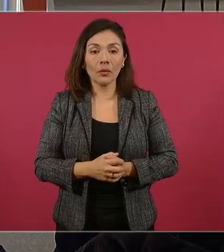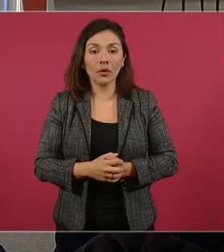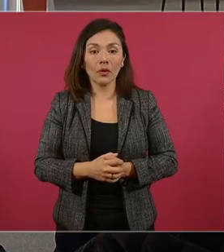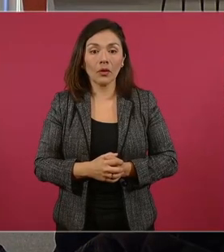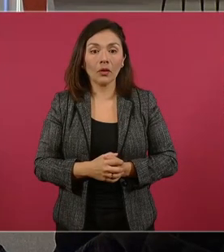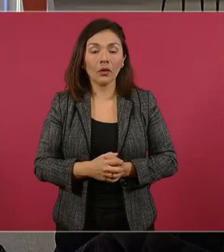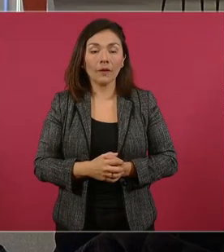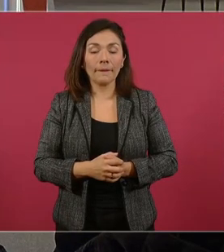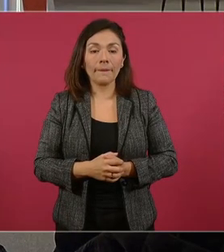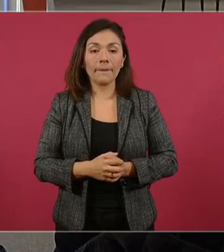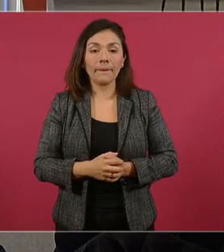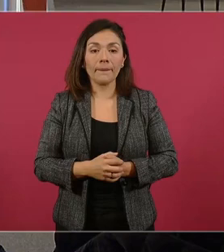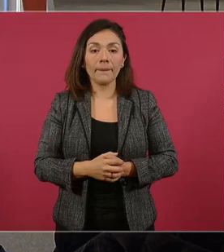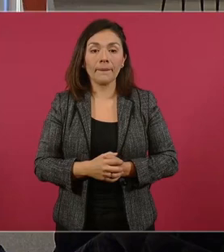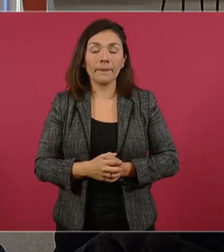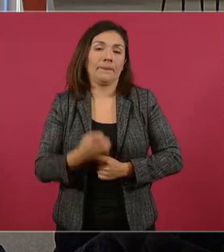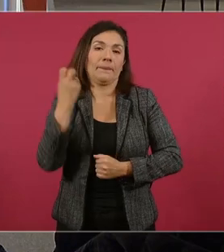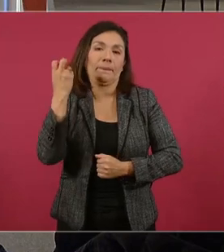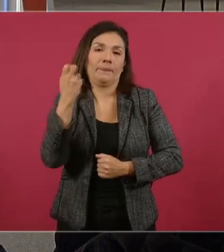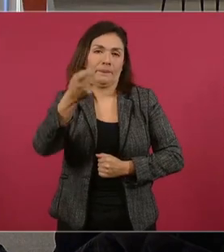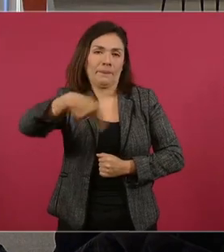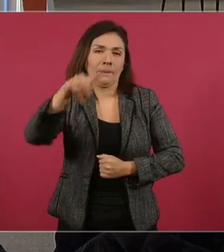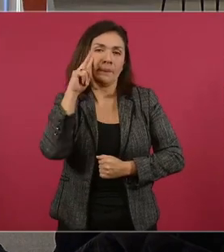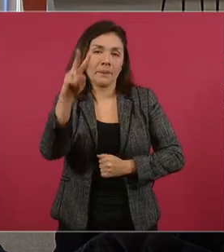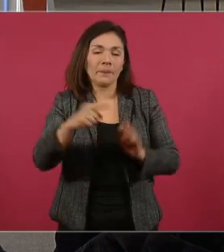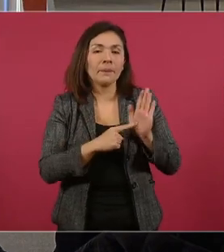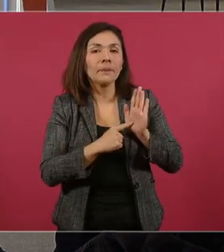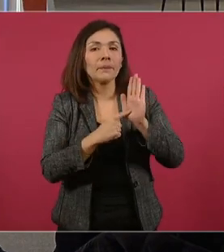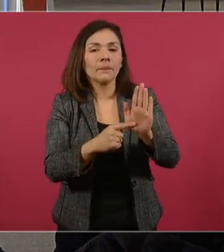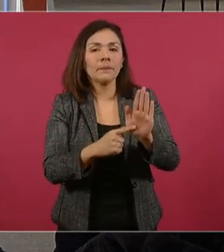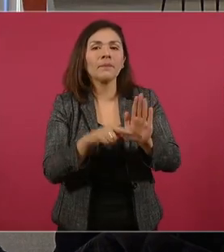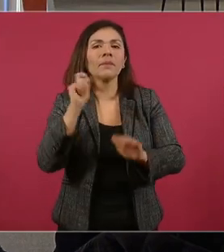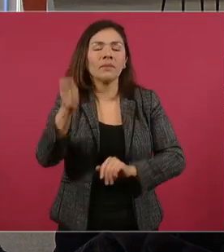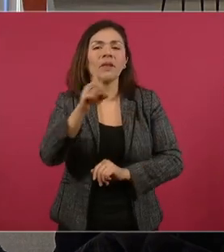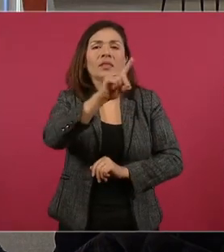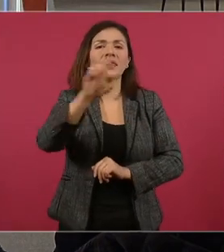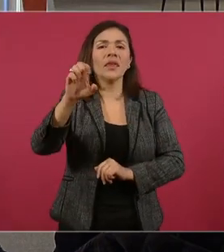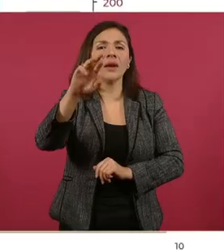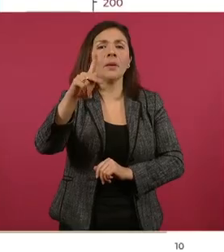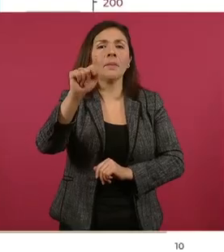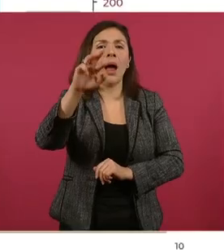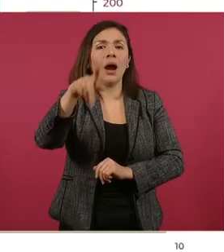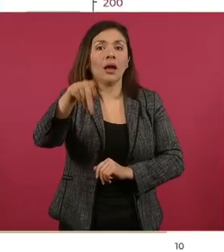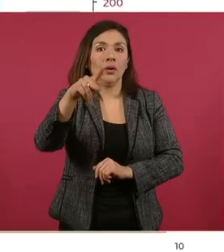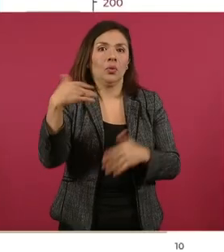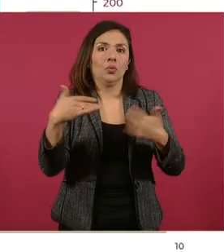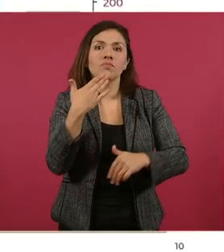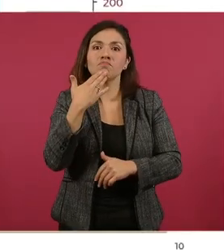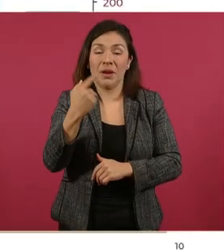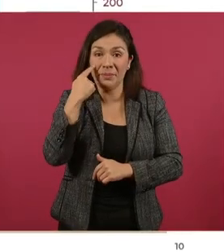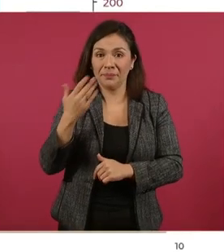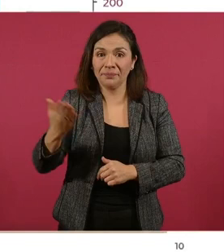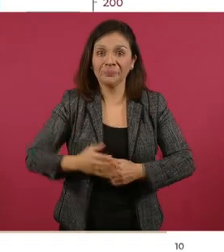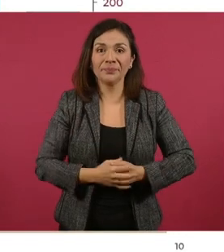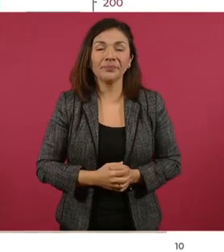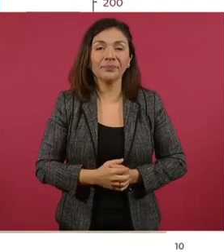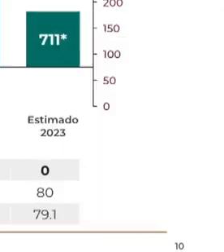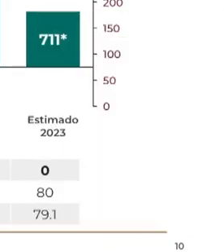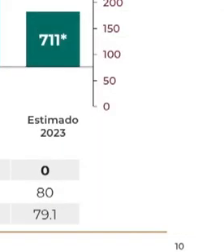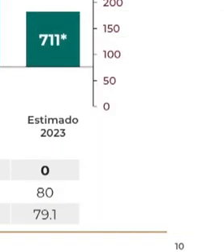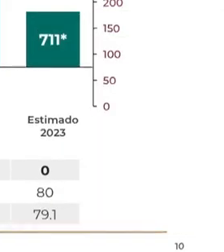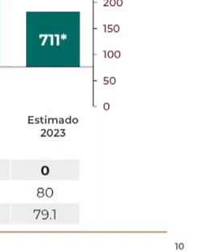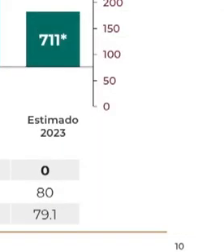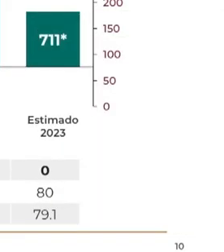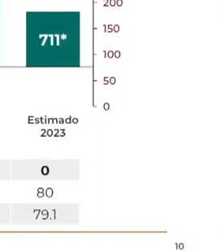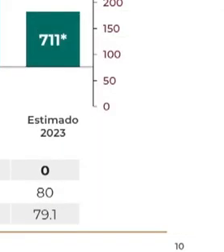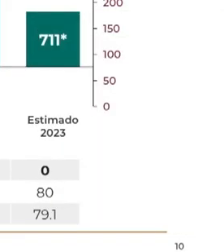Esta es una lámina para presentarles el resultado de Deer Park, que realmente fue muy buena la decisión del señor